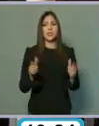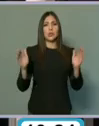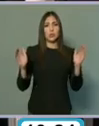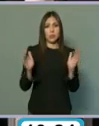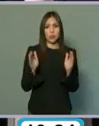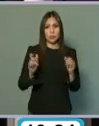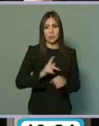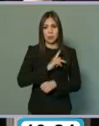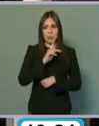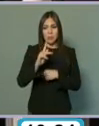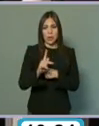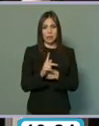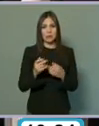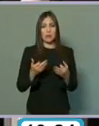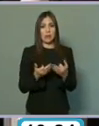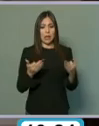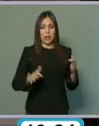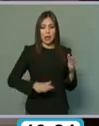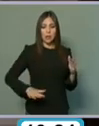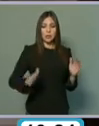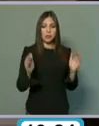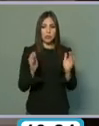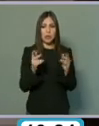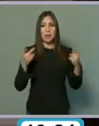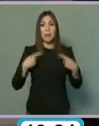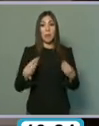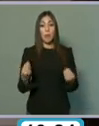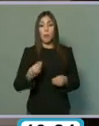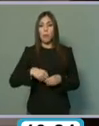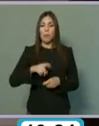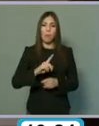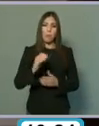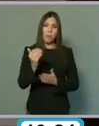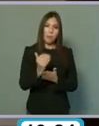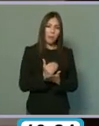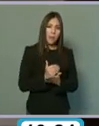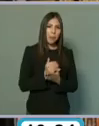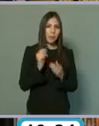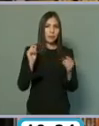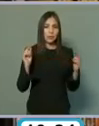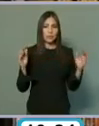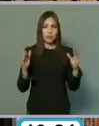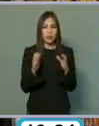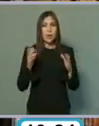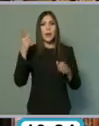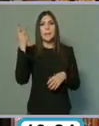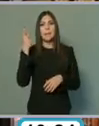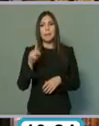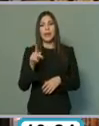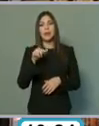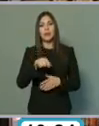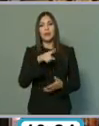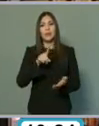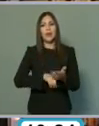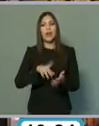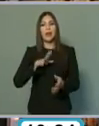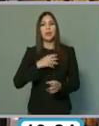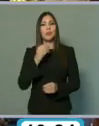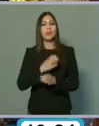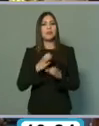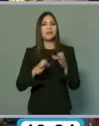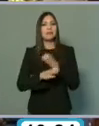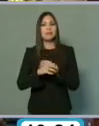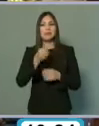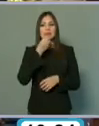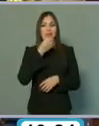pequeño en cuanto a extensión territorial y en población también, pero somos un país que ofrece muchas ventajas por un